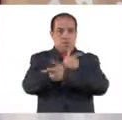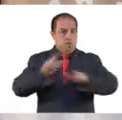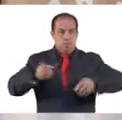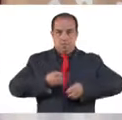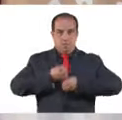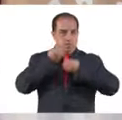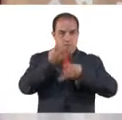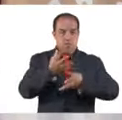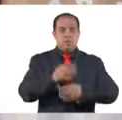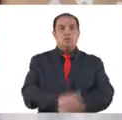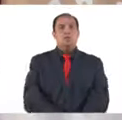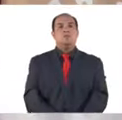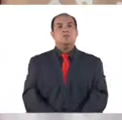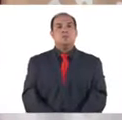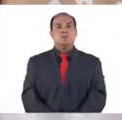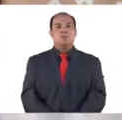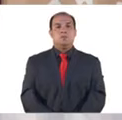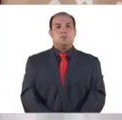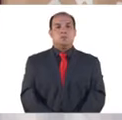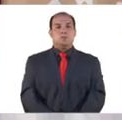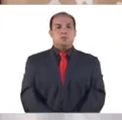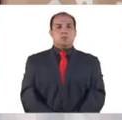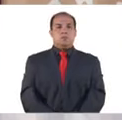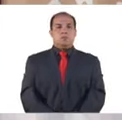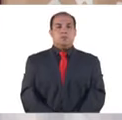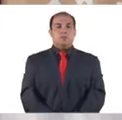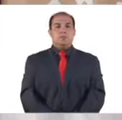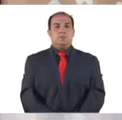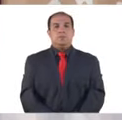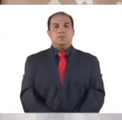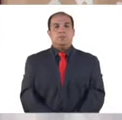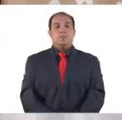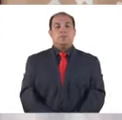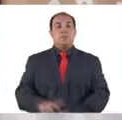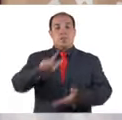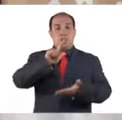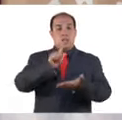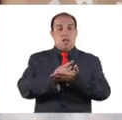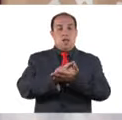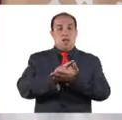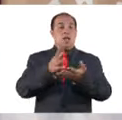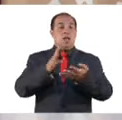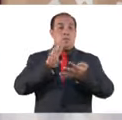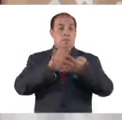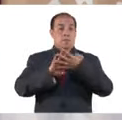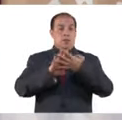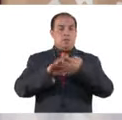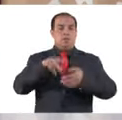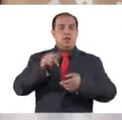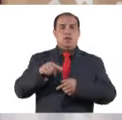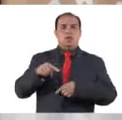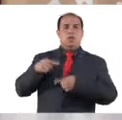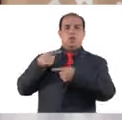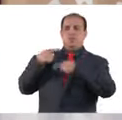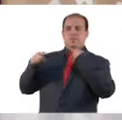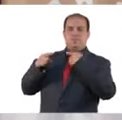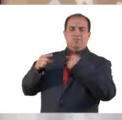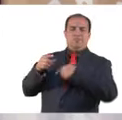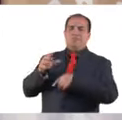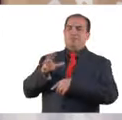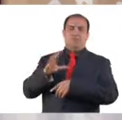libertad de expresión, sino de lo que significa legal y penalmente. Pero no voy a discutir con ella, la verdad.